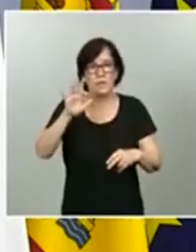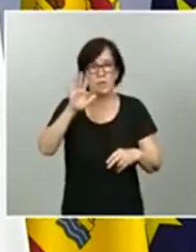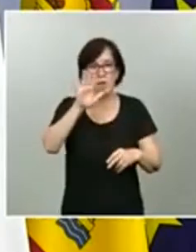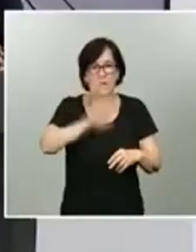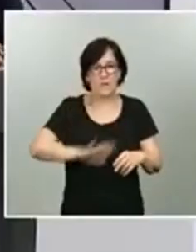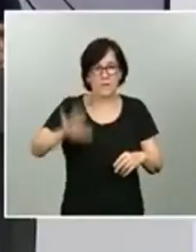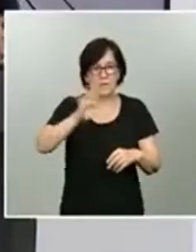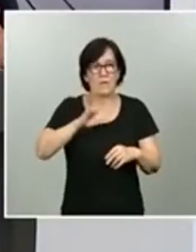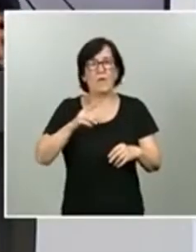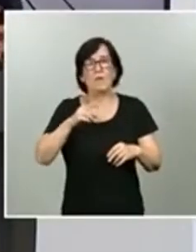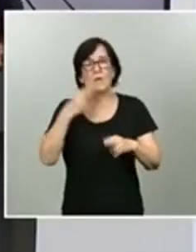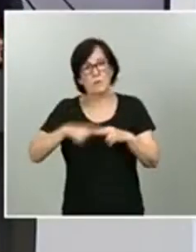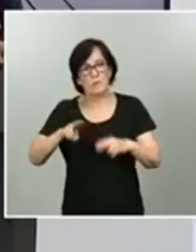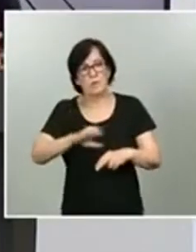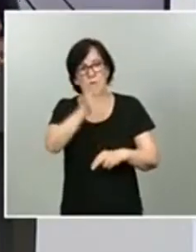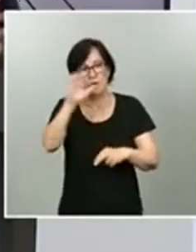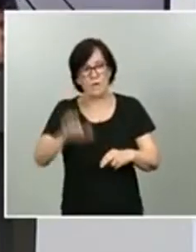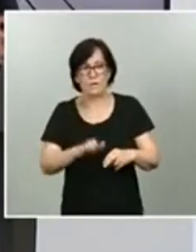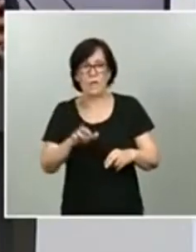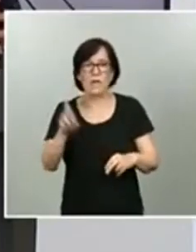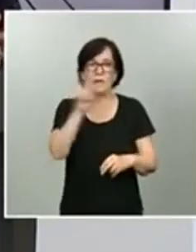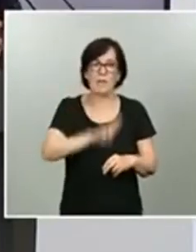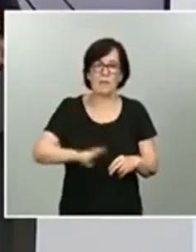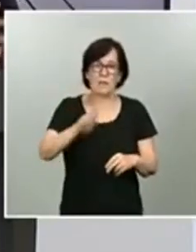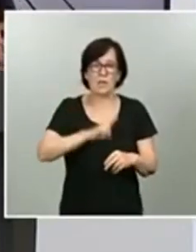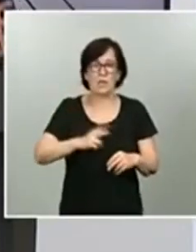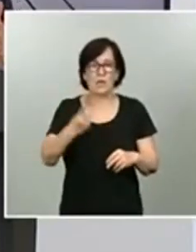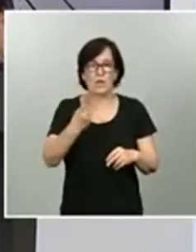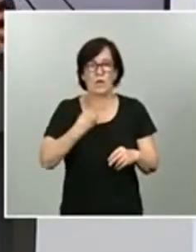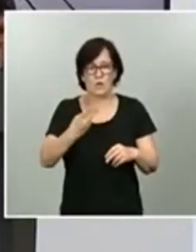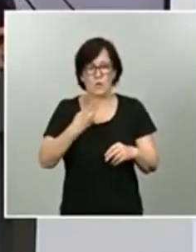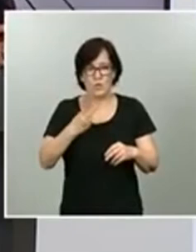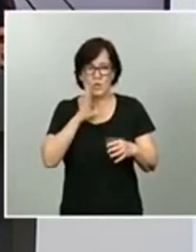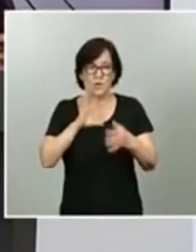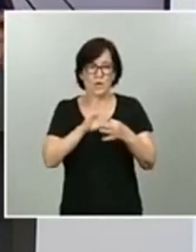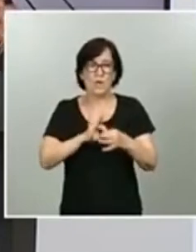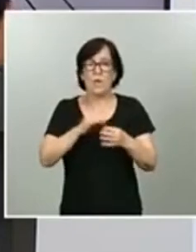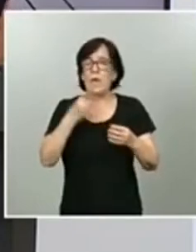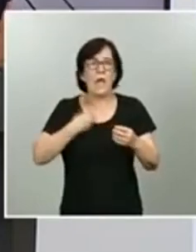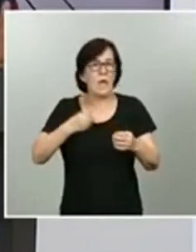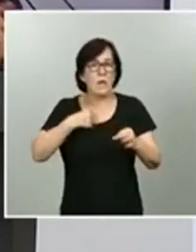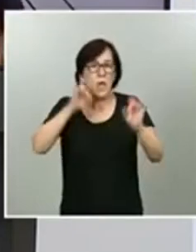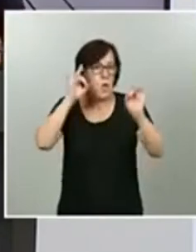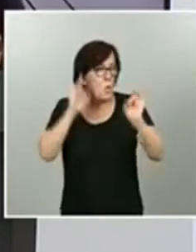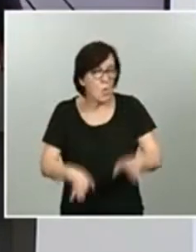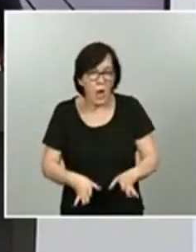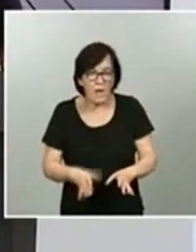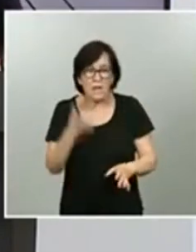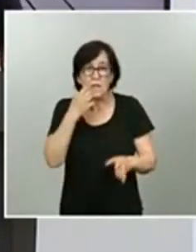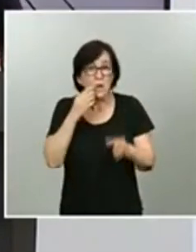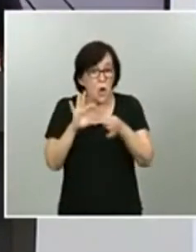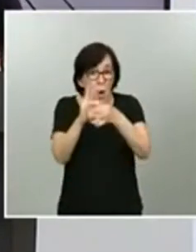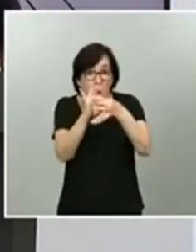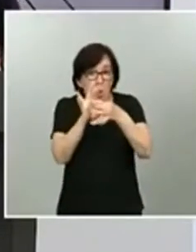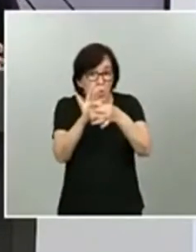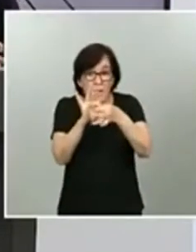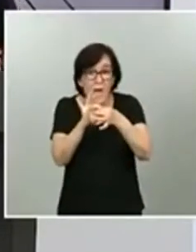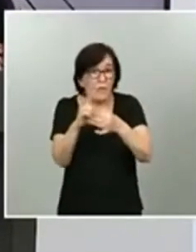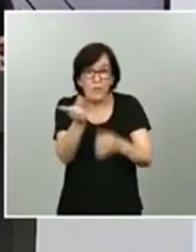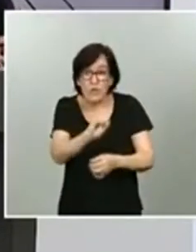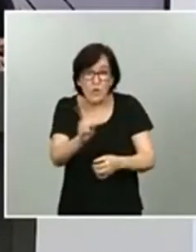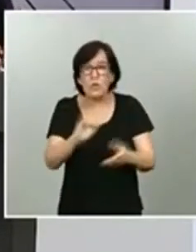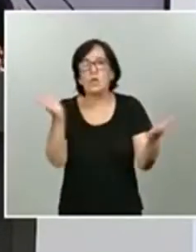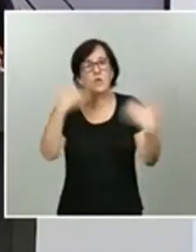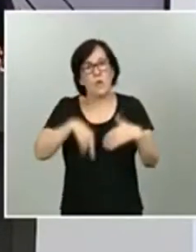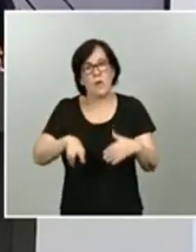europea, y es que la recuperación y la unidad son las dos caras de una misma moneda. Si no hay unidad, no habrá recuperación. Y creo que